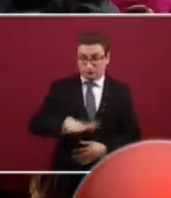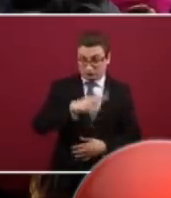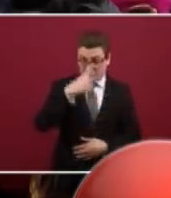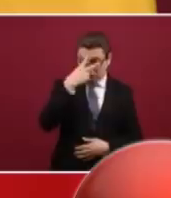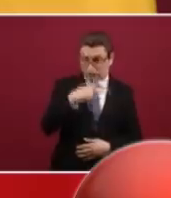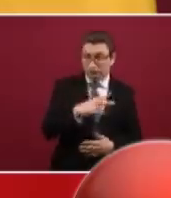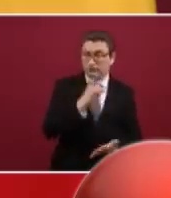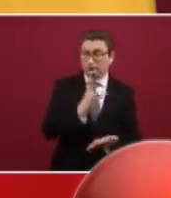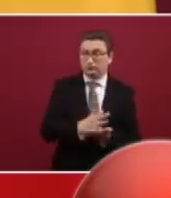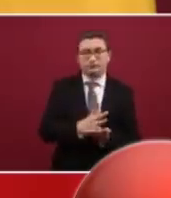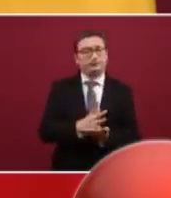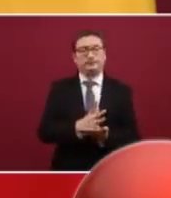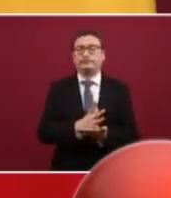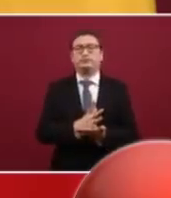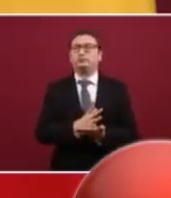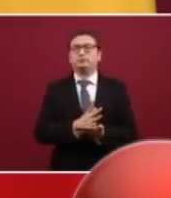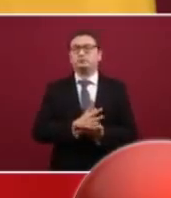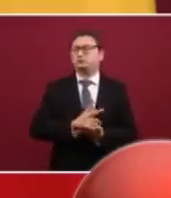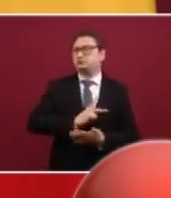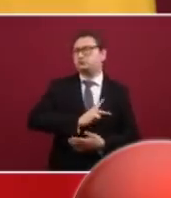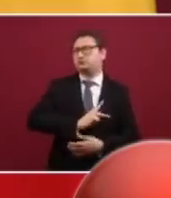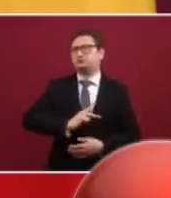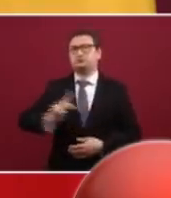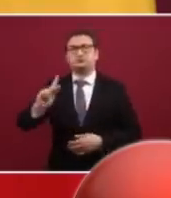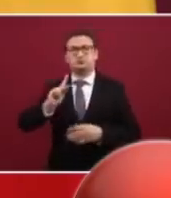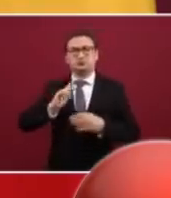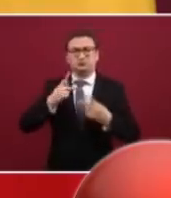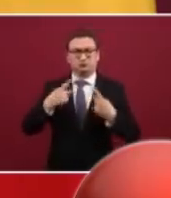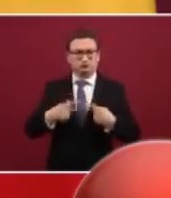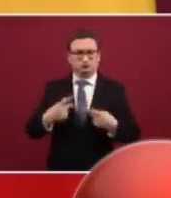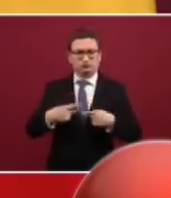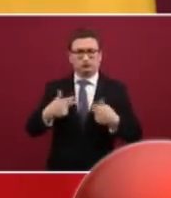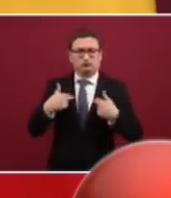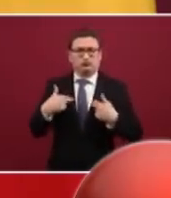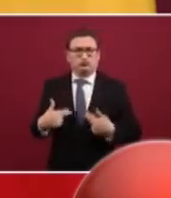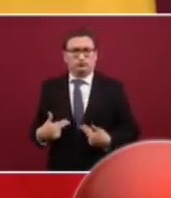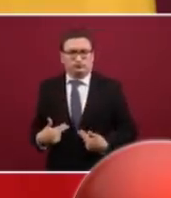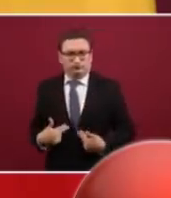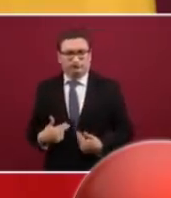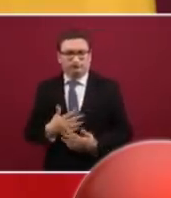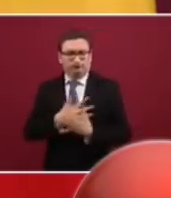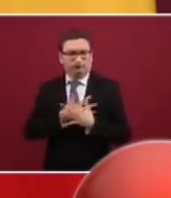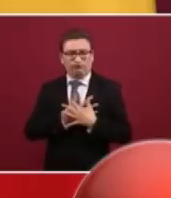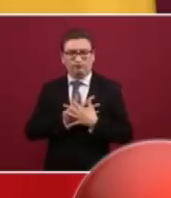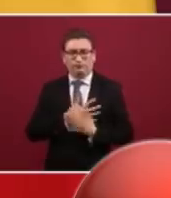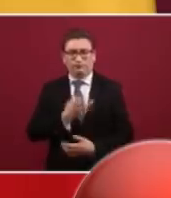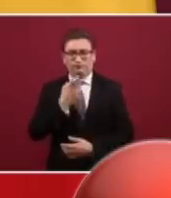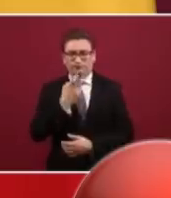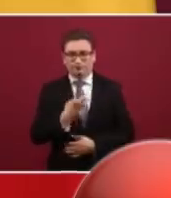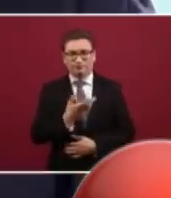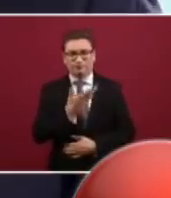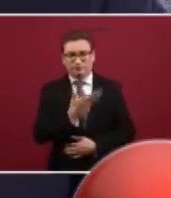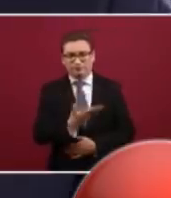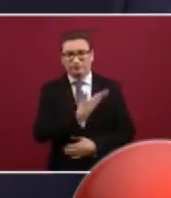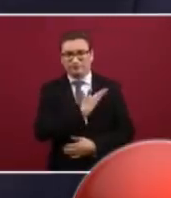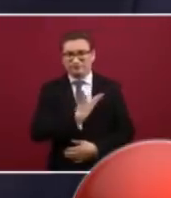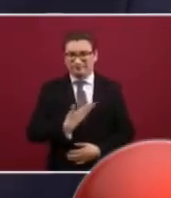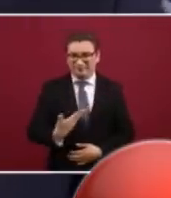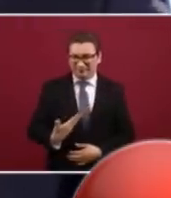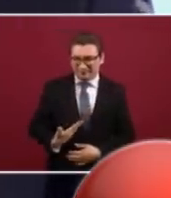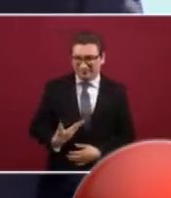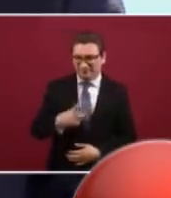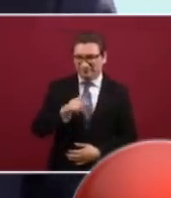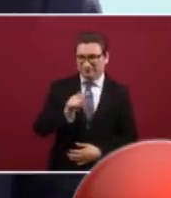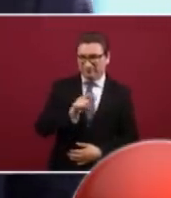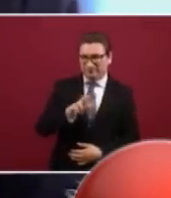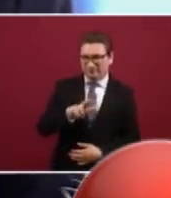México, sino a todos los seres humanos. Es sin duda el presidente